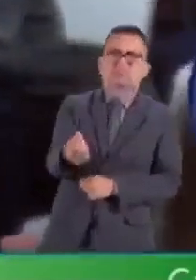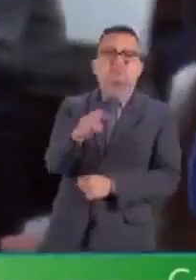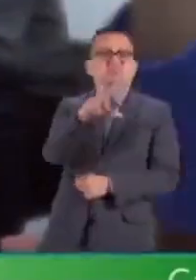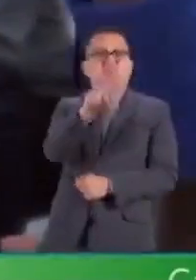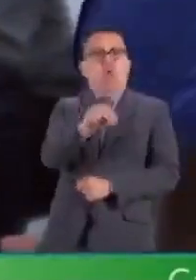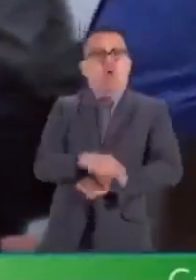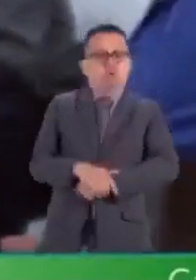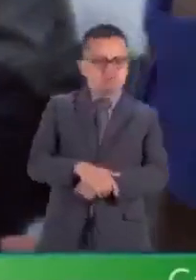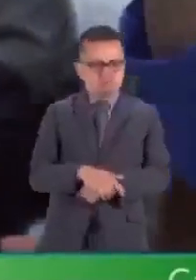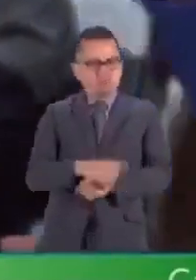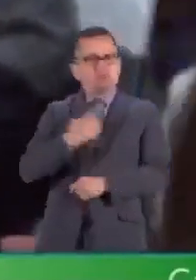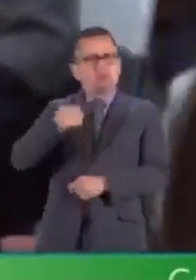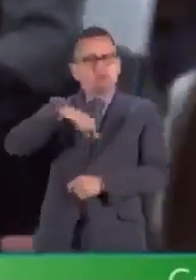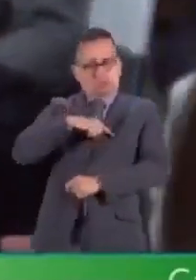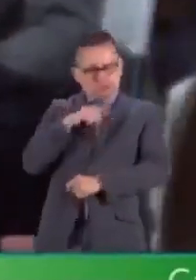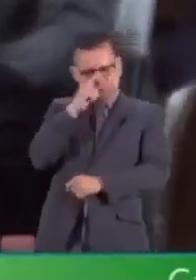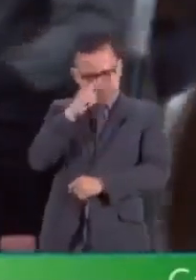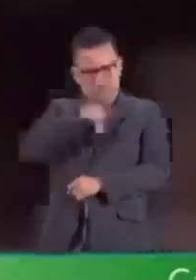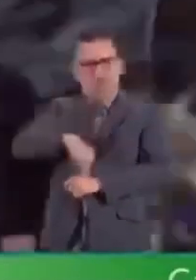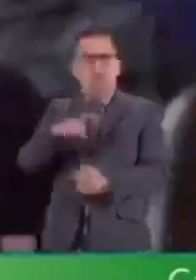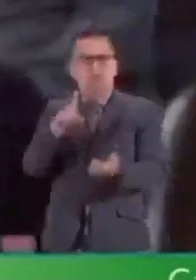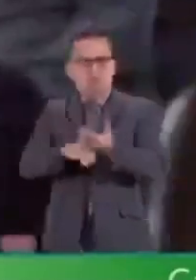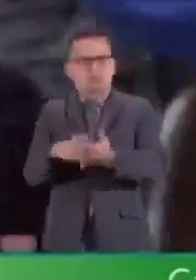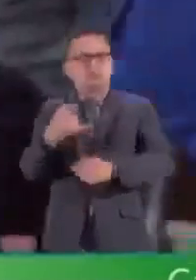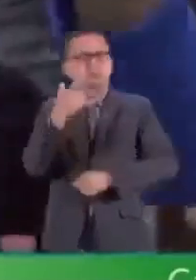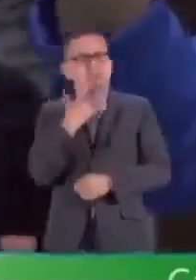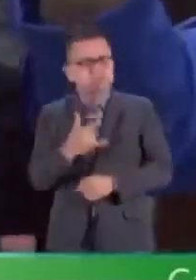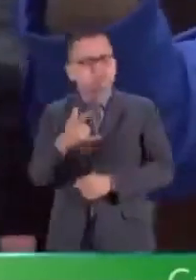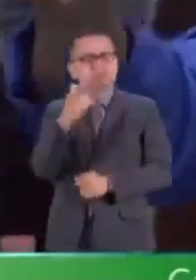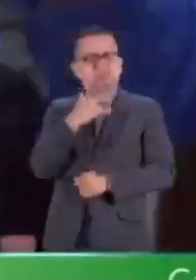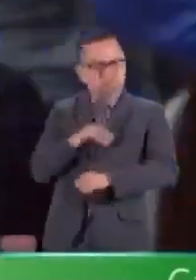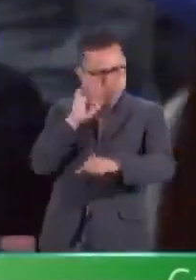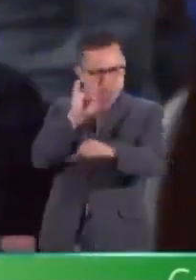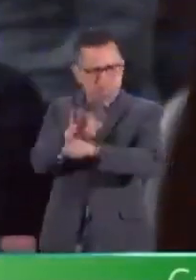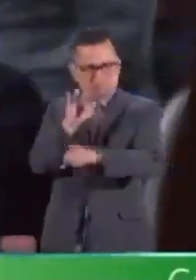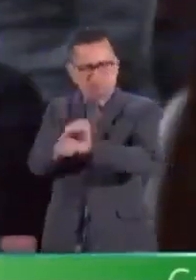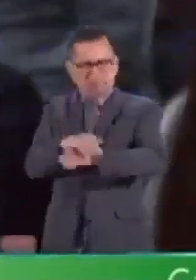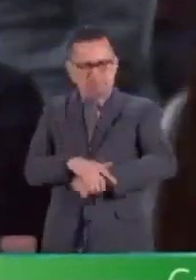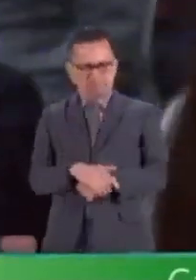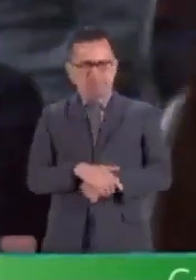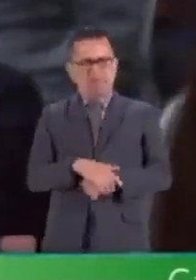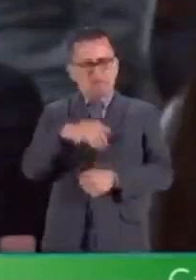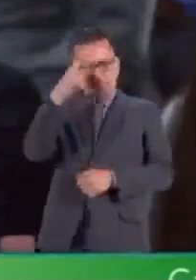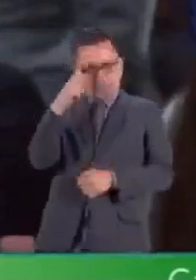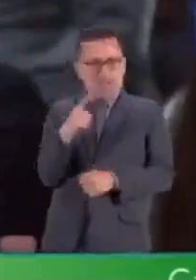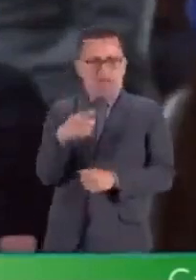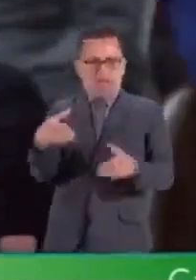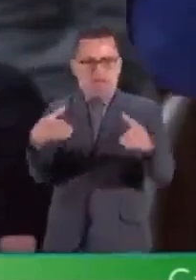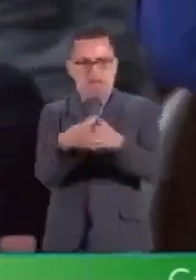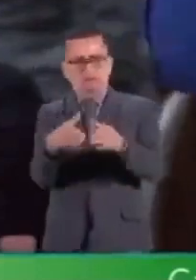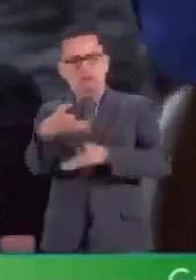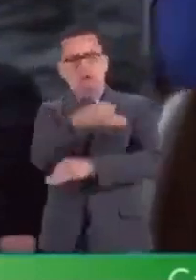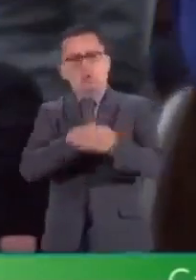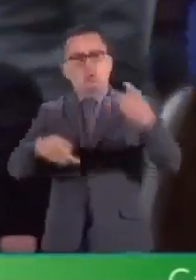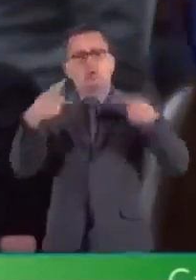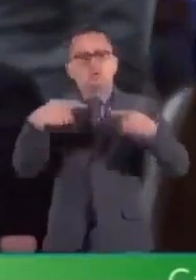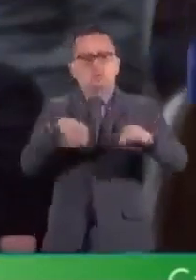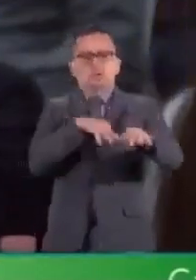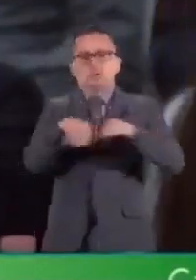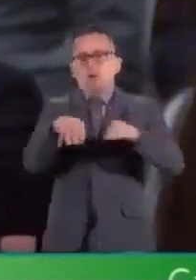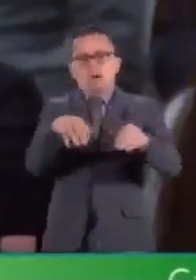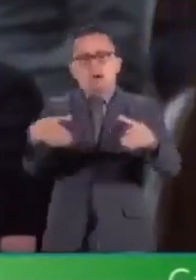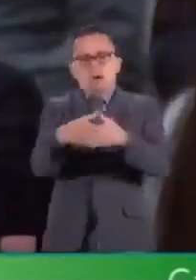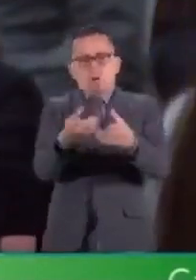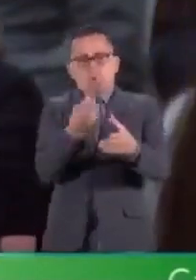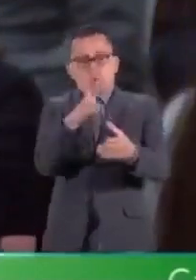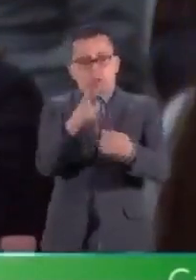solas. Vamos a dar la batalla a la familia de todos nuestros hermanos que hoy están allá